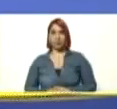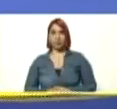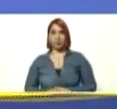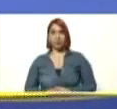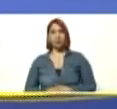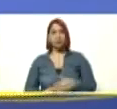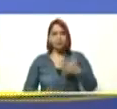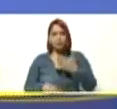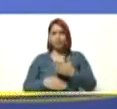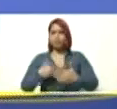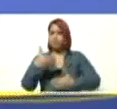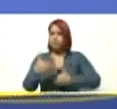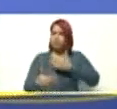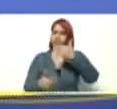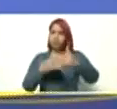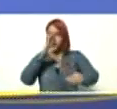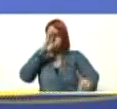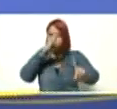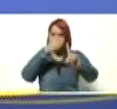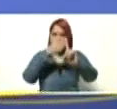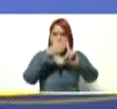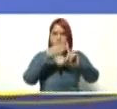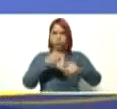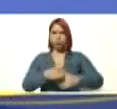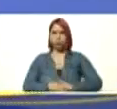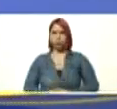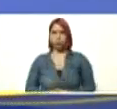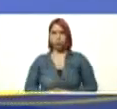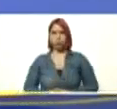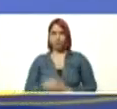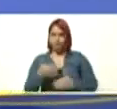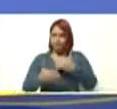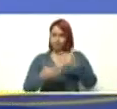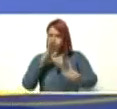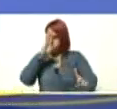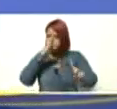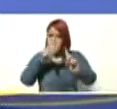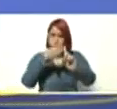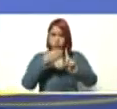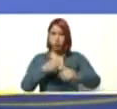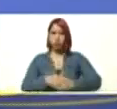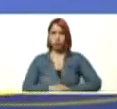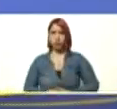Vamos a avanzar en esa dirección. Vamos a avanzar.